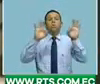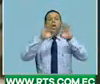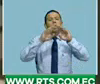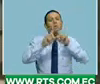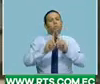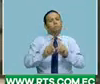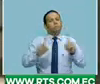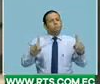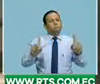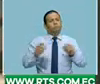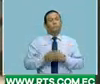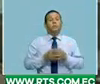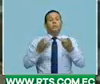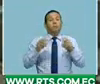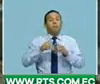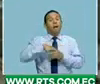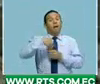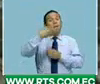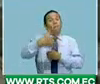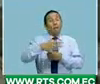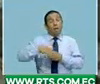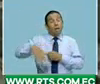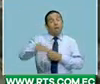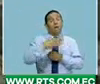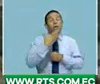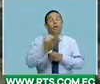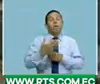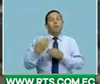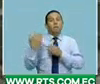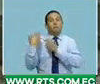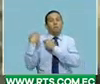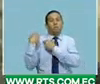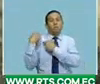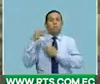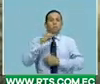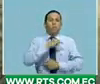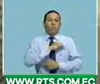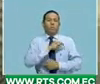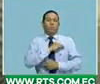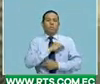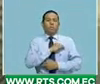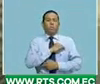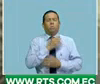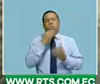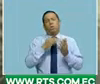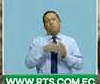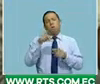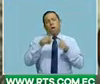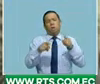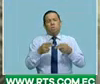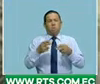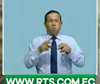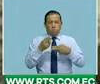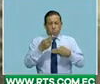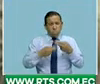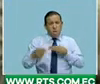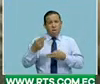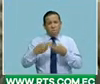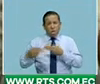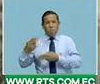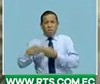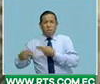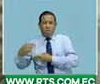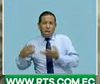control fuera de los recintos resaltó que es competencia de los municipios. De que hay puestos de venta, se pueda normalizar, se pueda